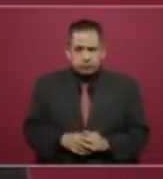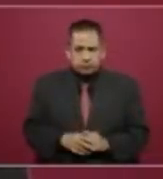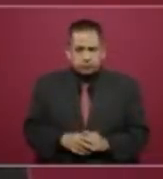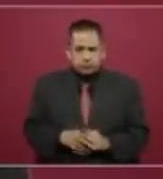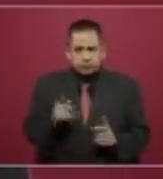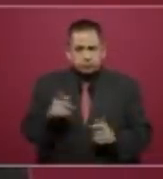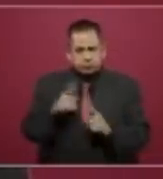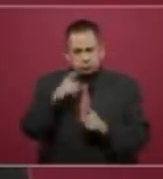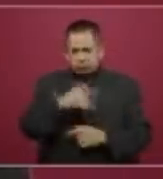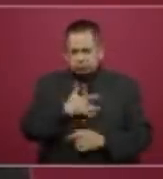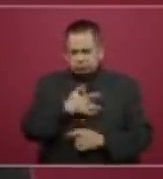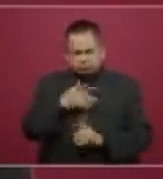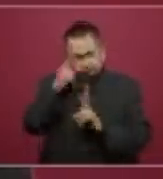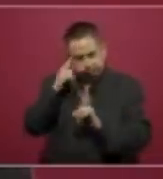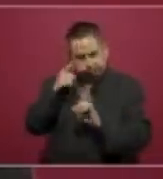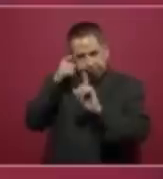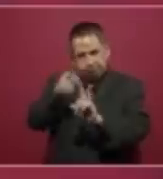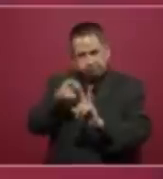una misión,